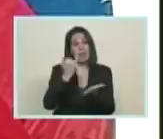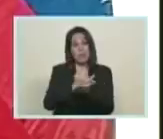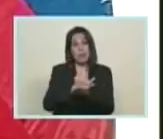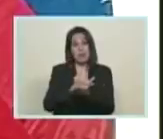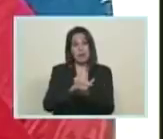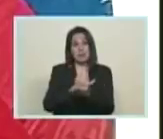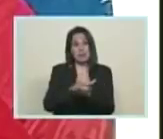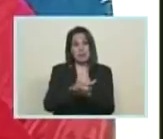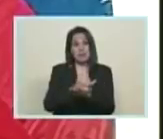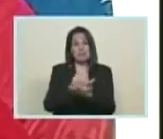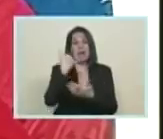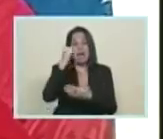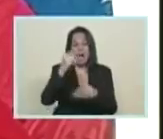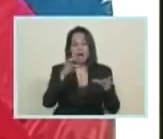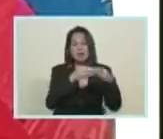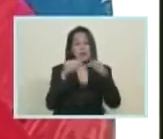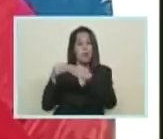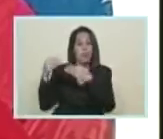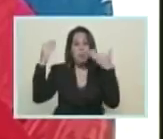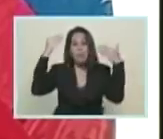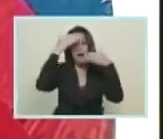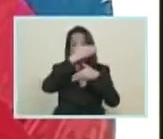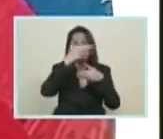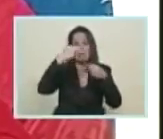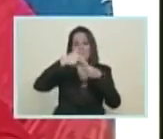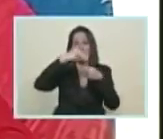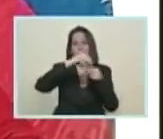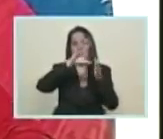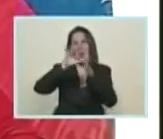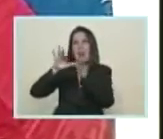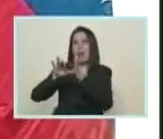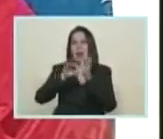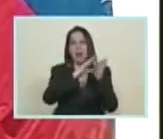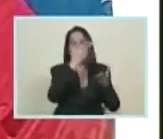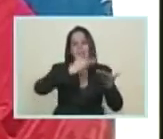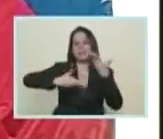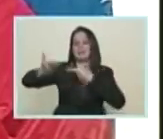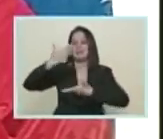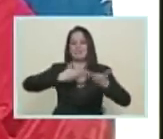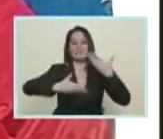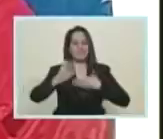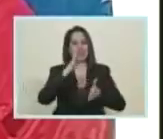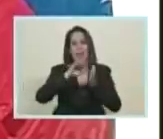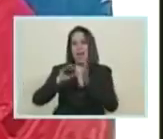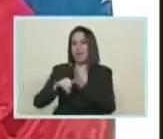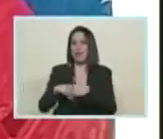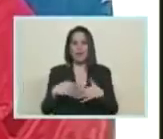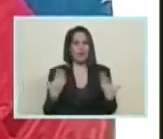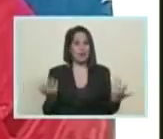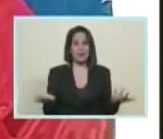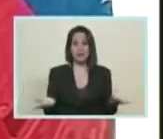del surgimiento de esas mafias de negociantes, de ladrones,